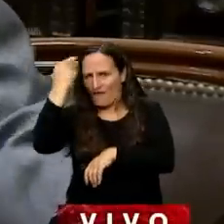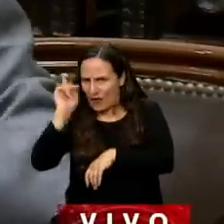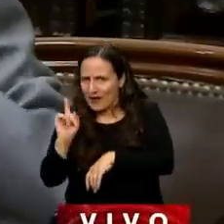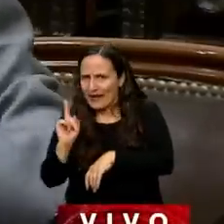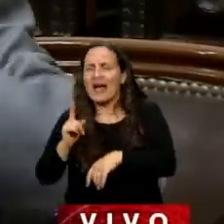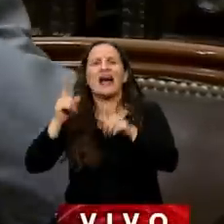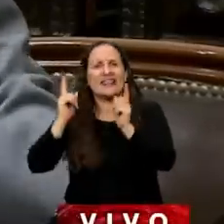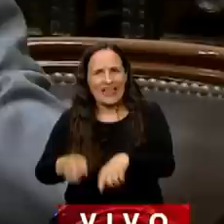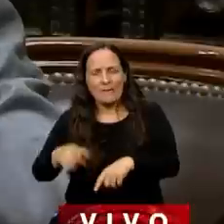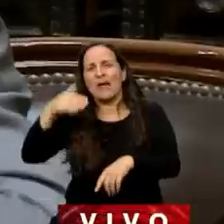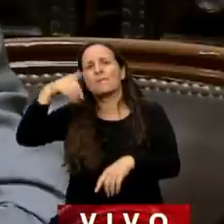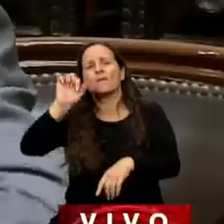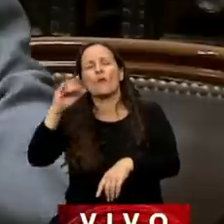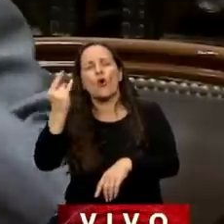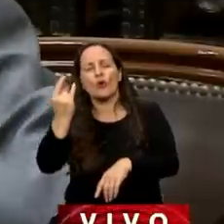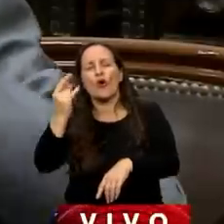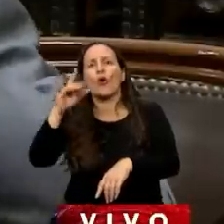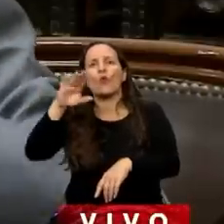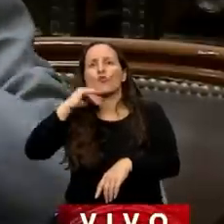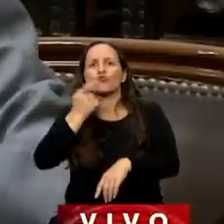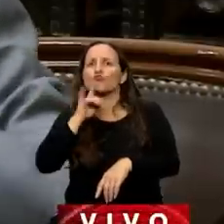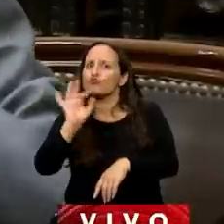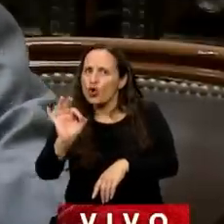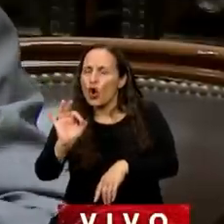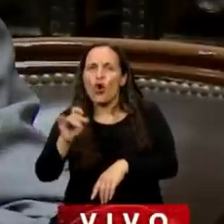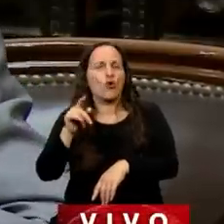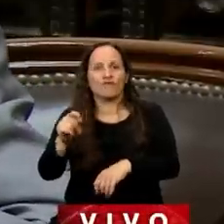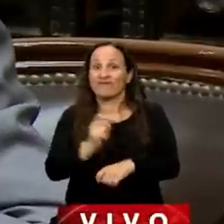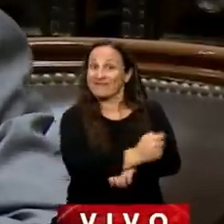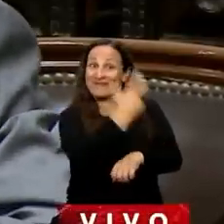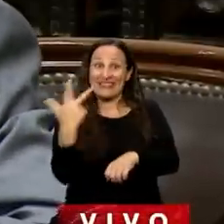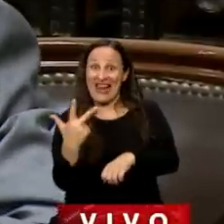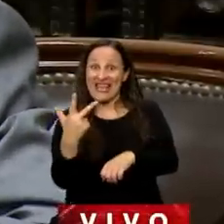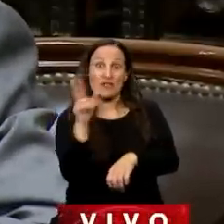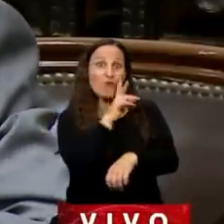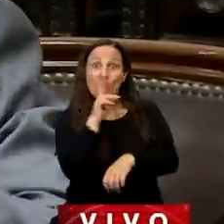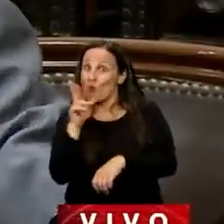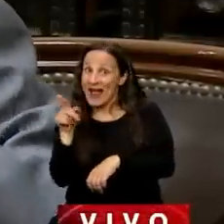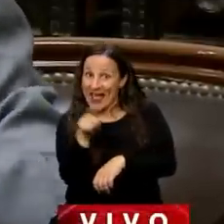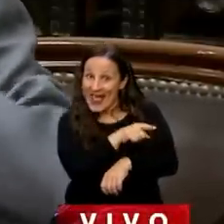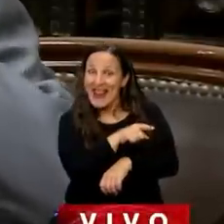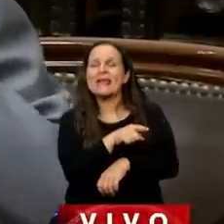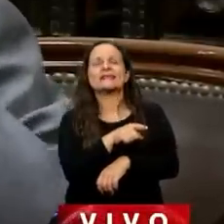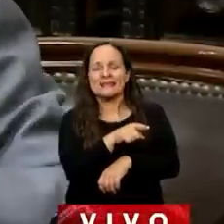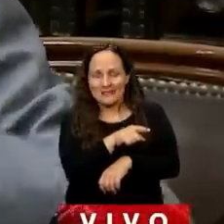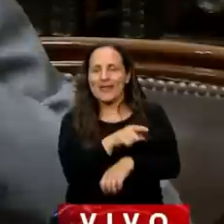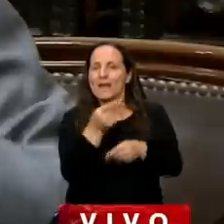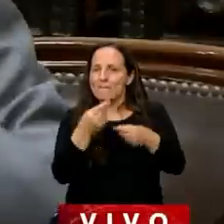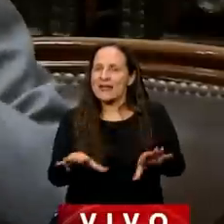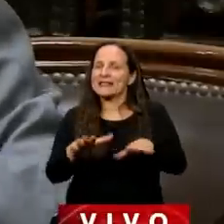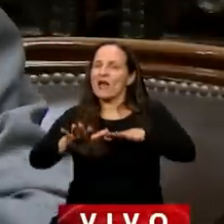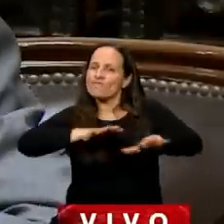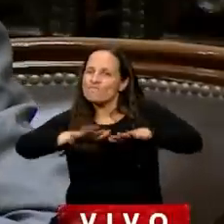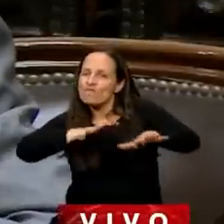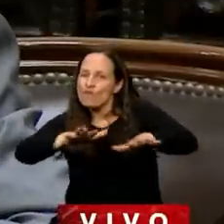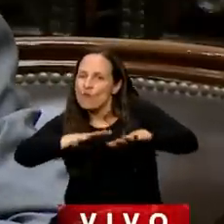Y también a Alicia Moró de Justo, que siguió ese camino y fueron las tres mujeres que fueron las que iniciaron y